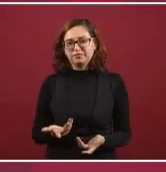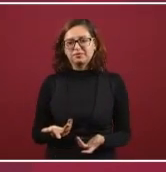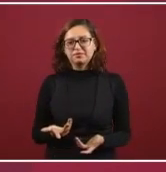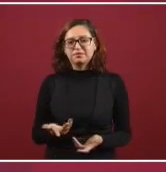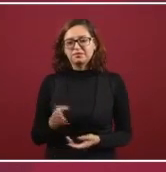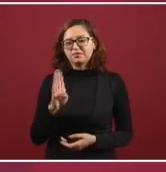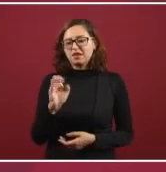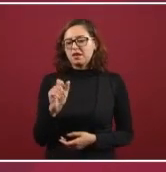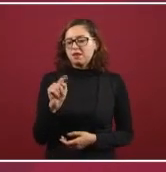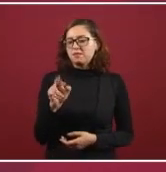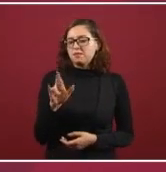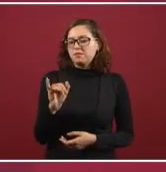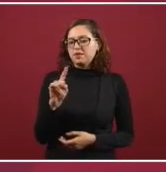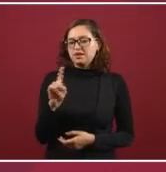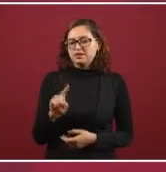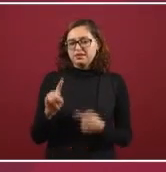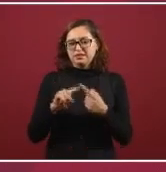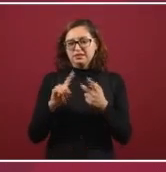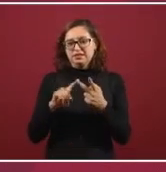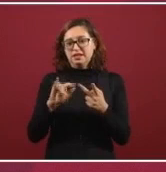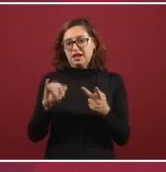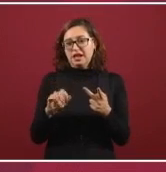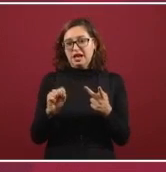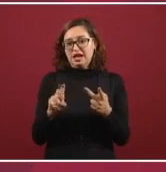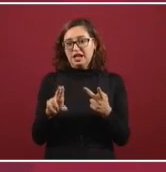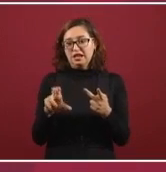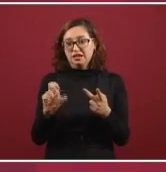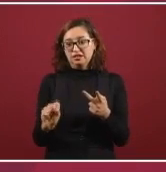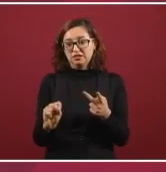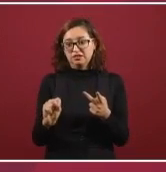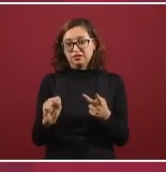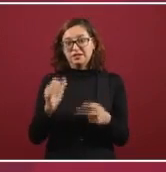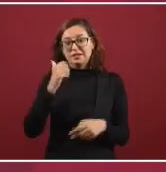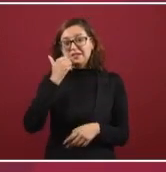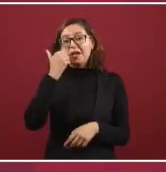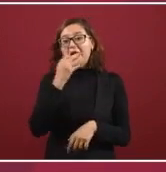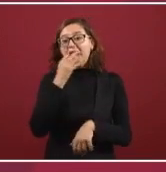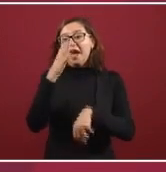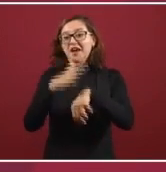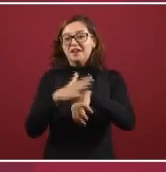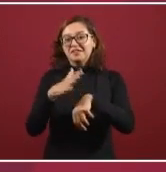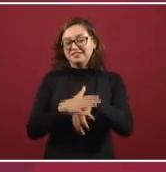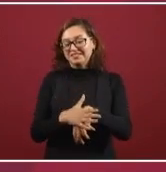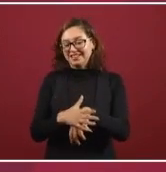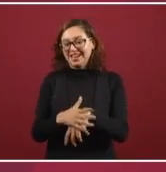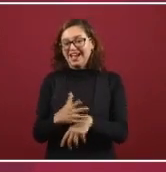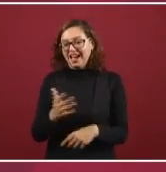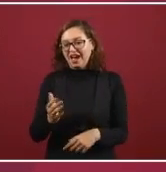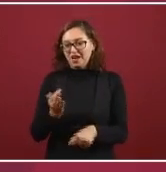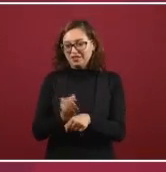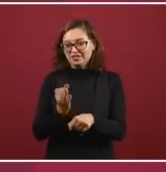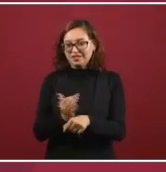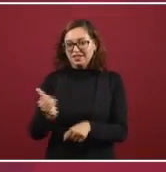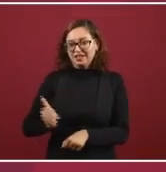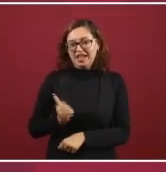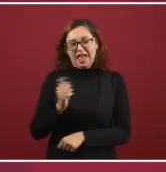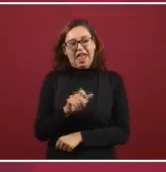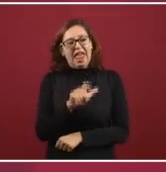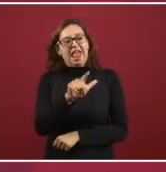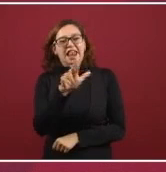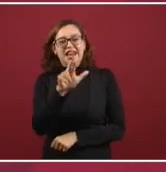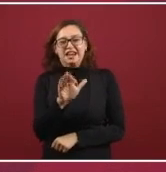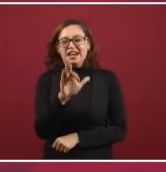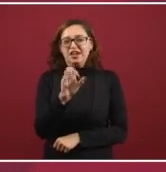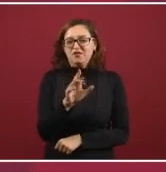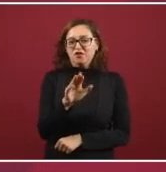Beatriz y Jesús, que por cierto sacaron un reportaje, los del Reforma, no